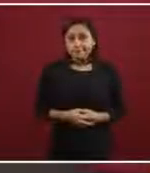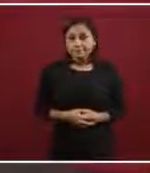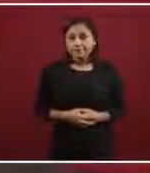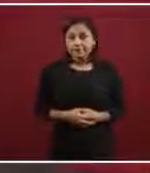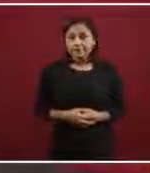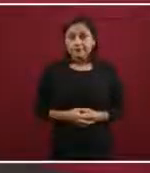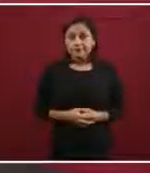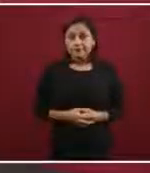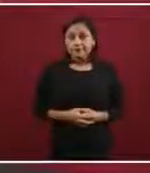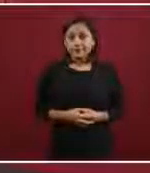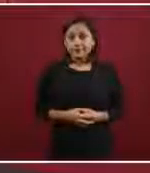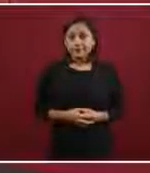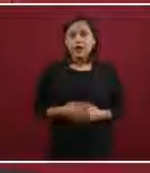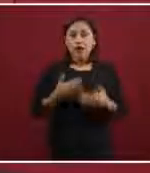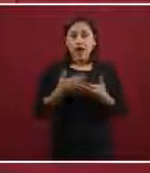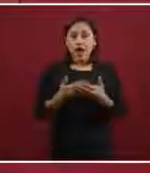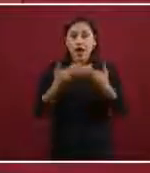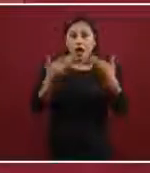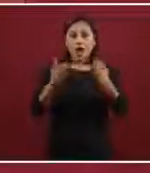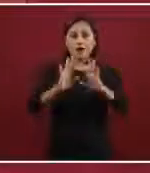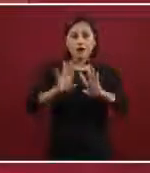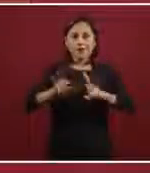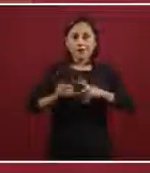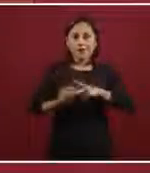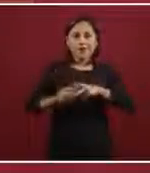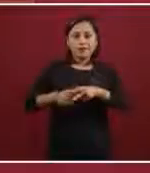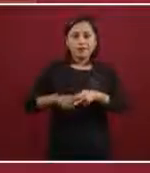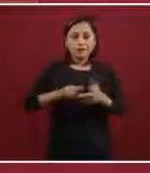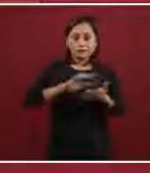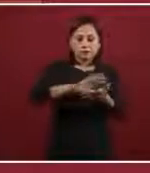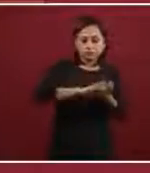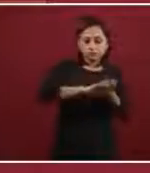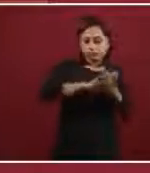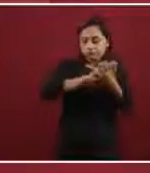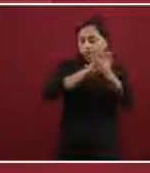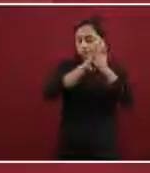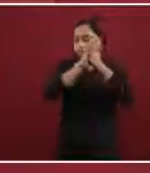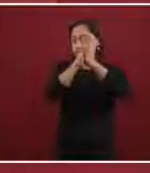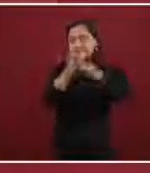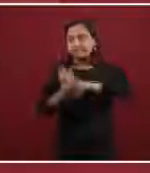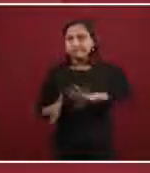ahora que se han iniciado los cambios vamos